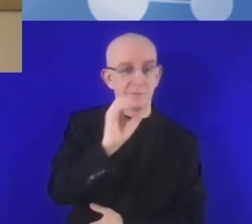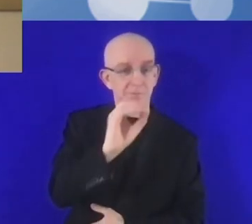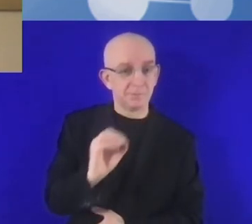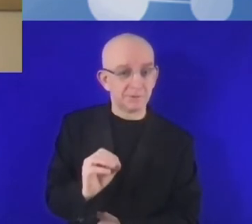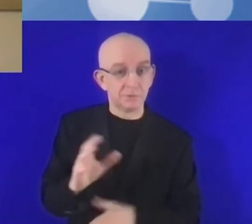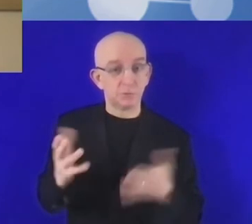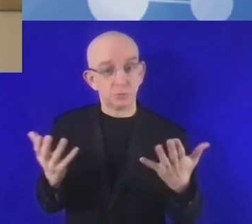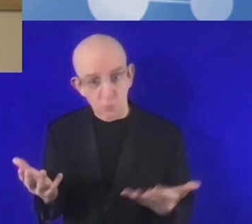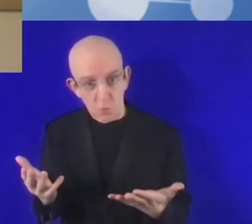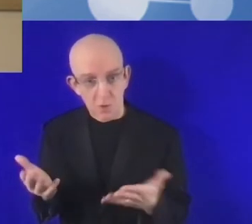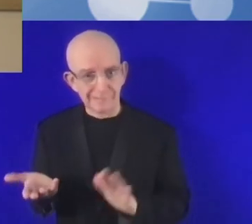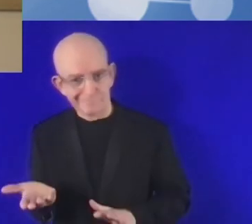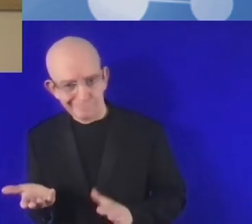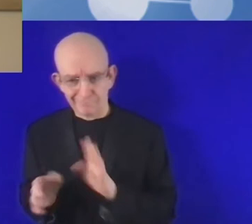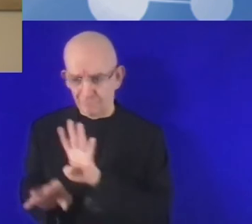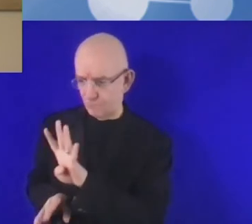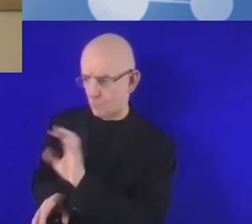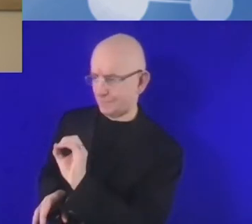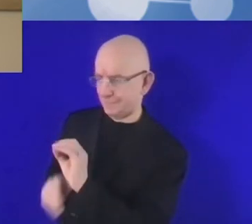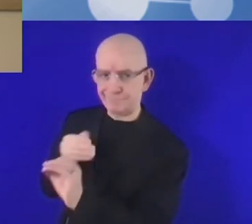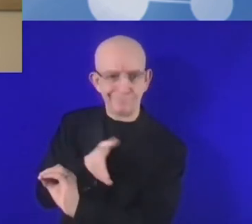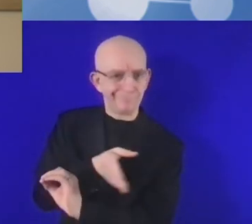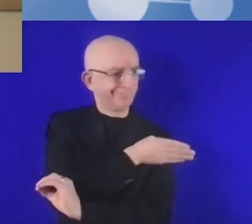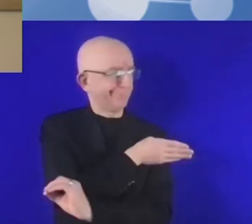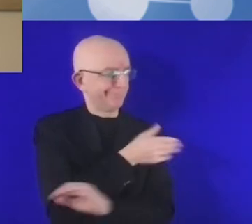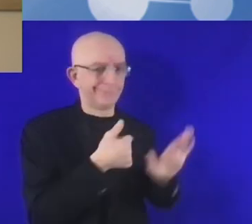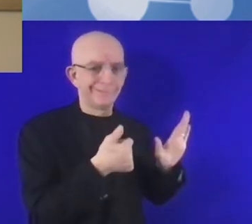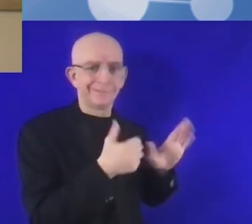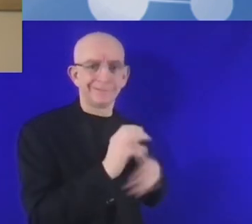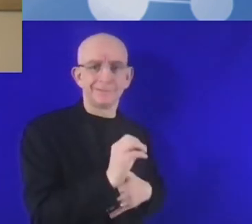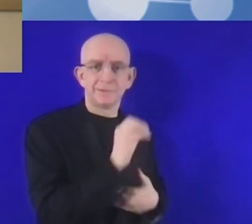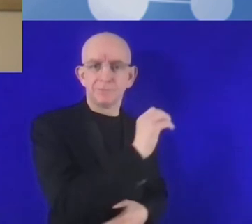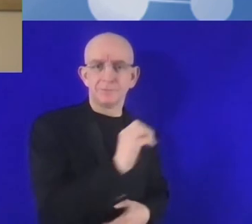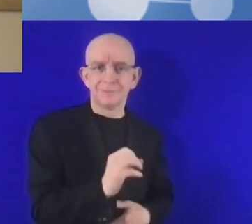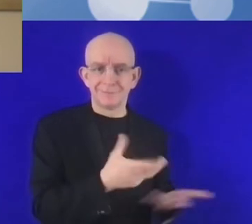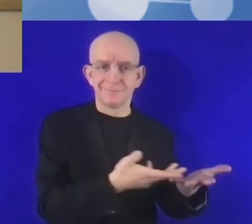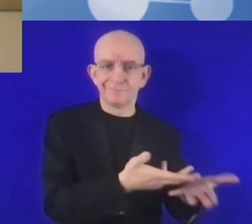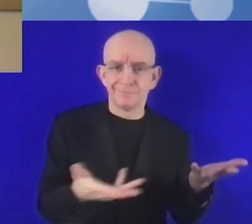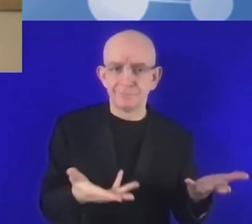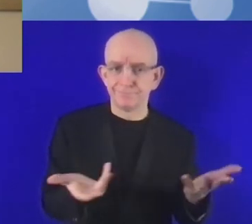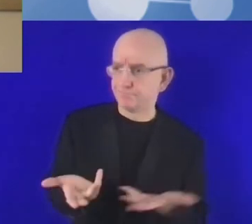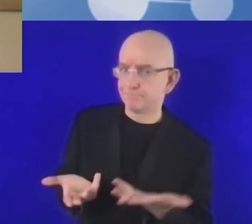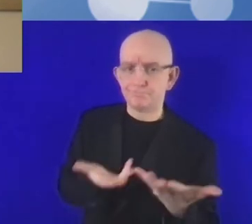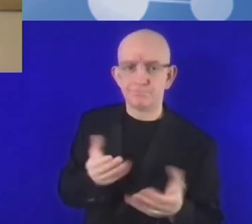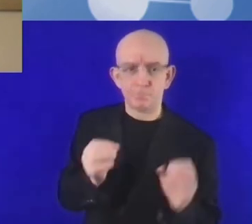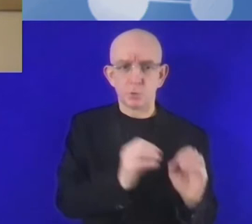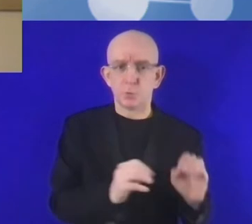incluso los usuarios de la telefonía y smartphones no tienen acceso a